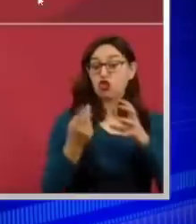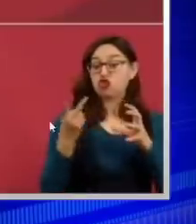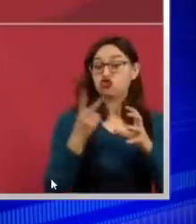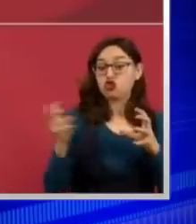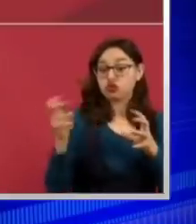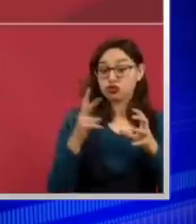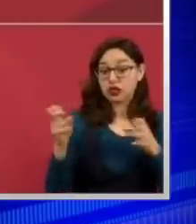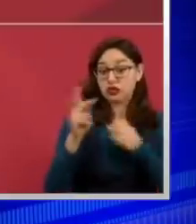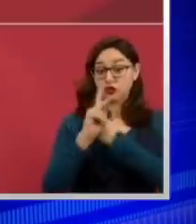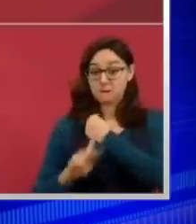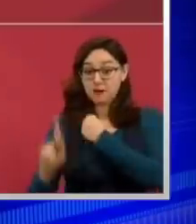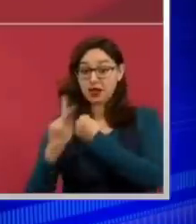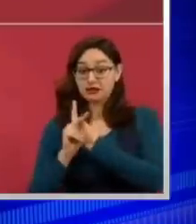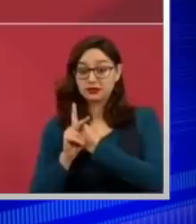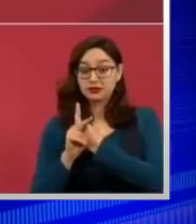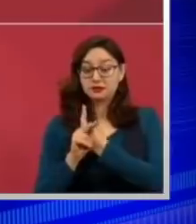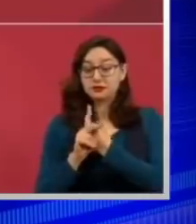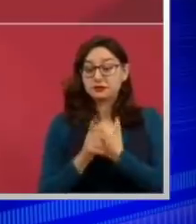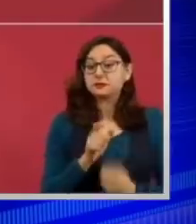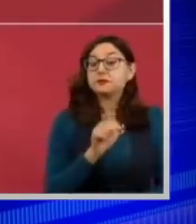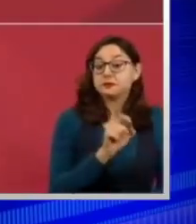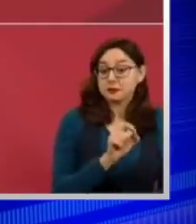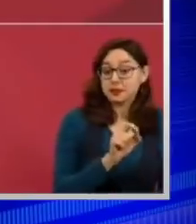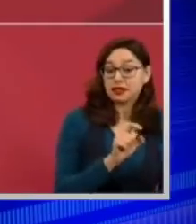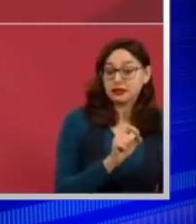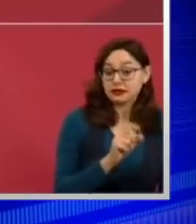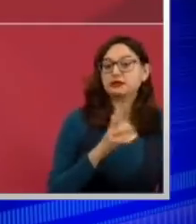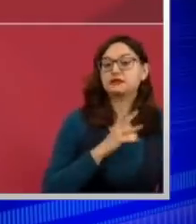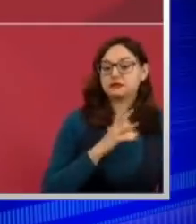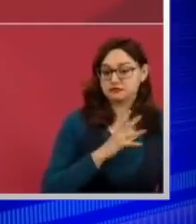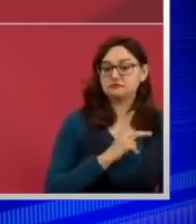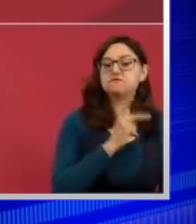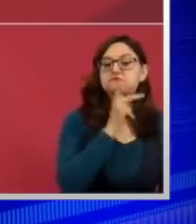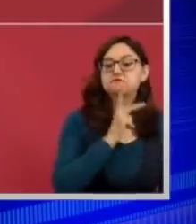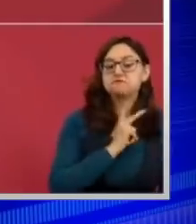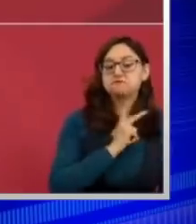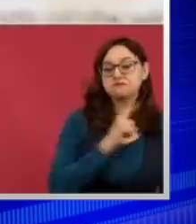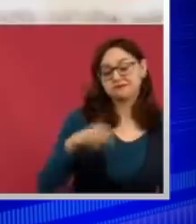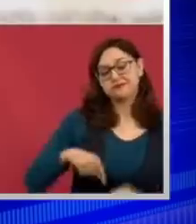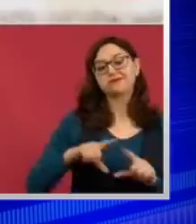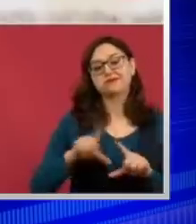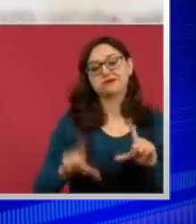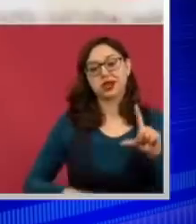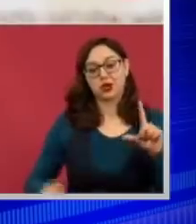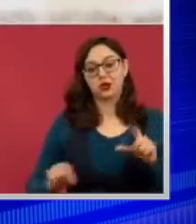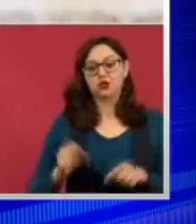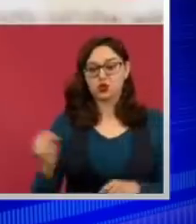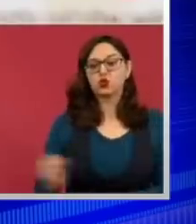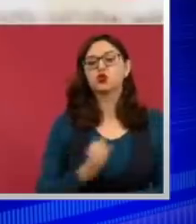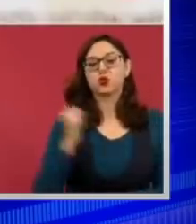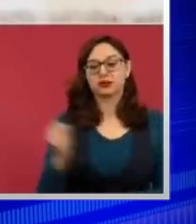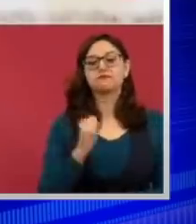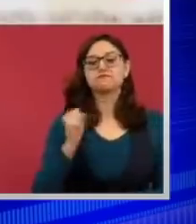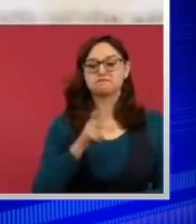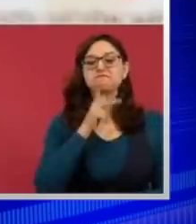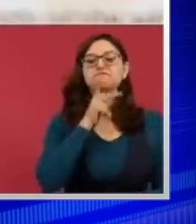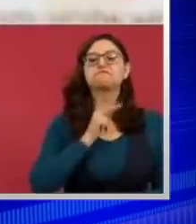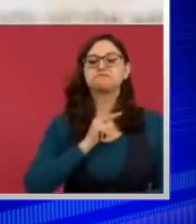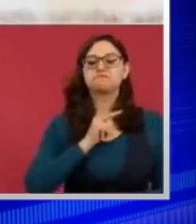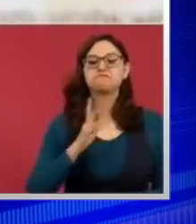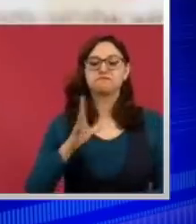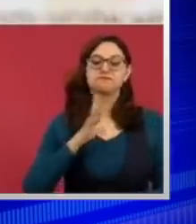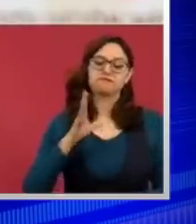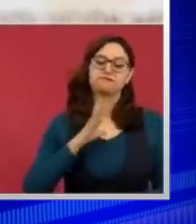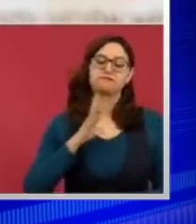nosotros tenemos la fortuna de tener esta materia prima y ahora por